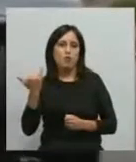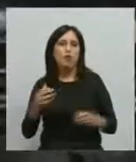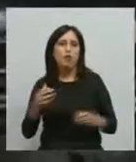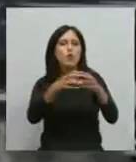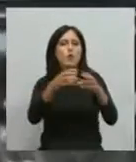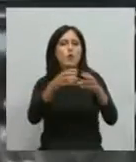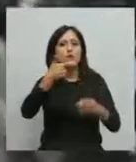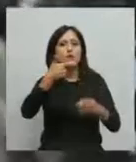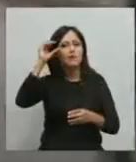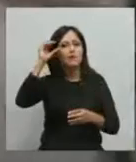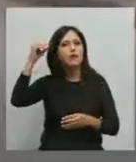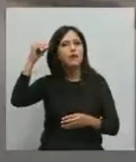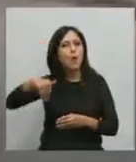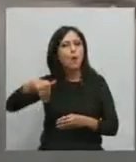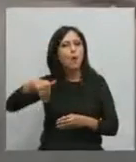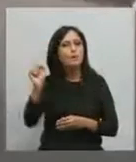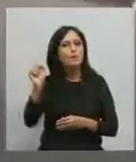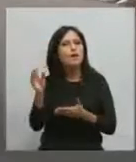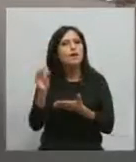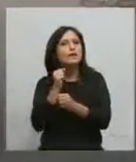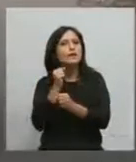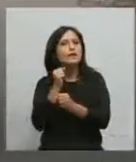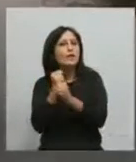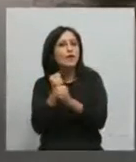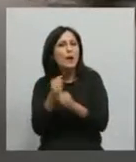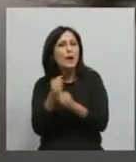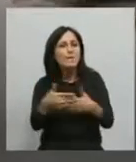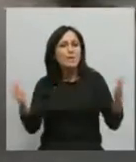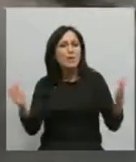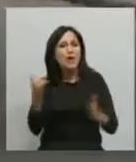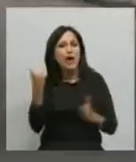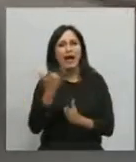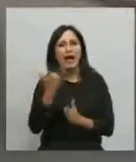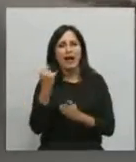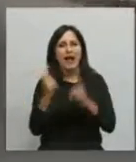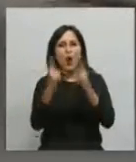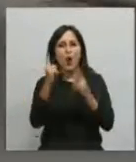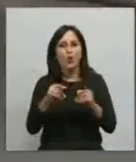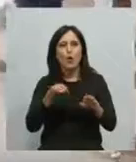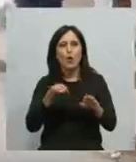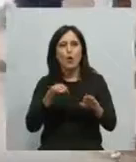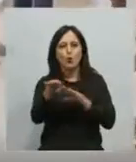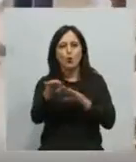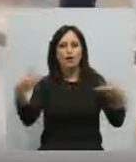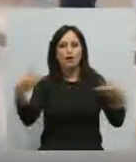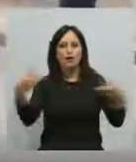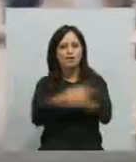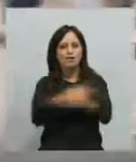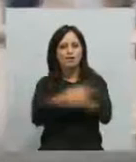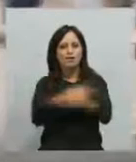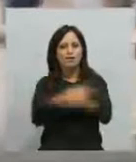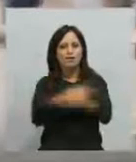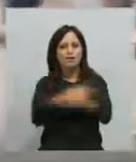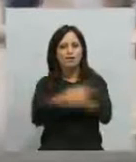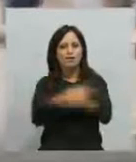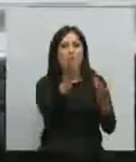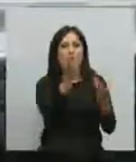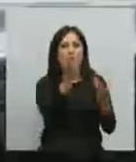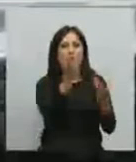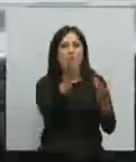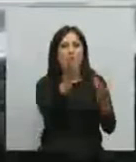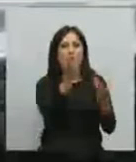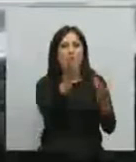seom de los empleados públicos complicó aún más porque es algo que no estaba previsto empezaron a cortar rutas quemaron gomas de hecho nos llegaron denuncias tempranos